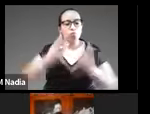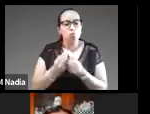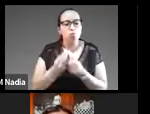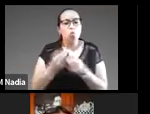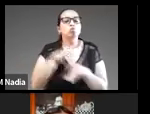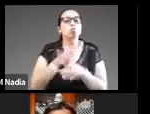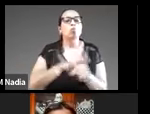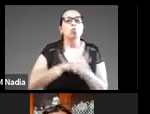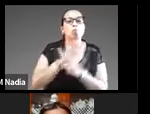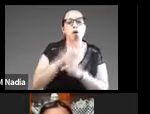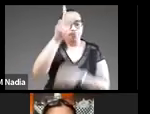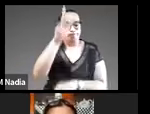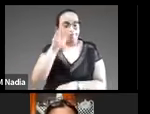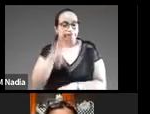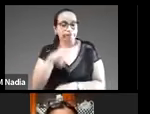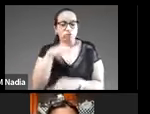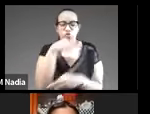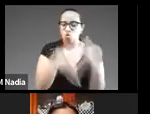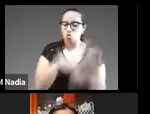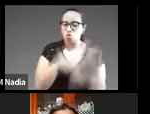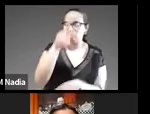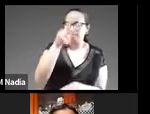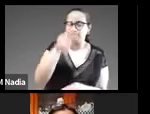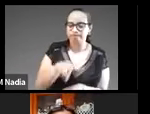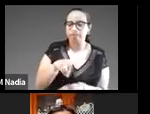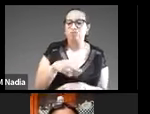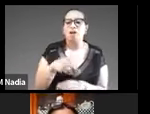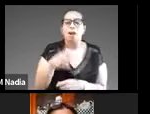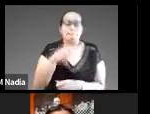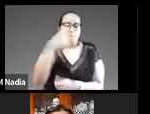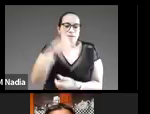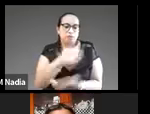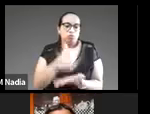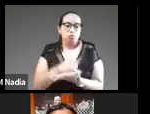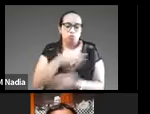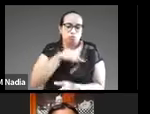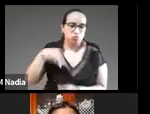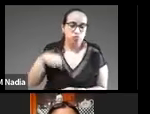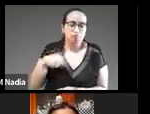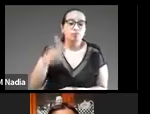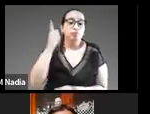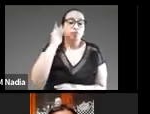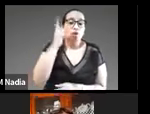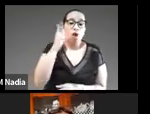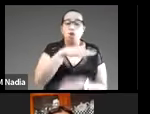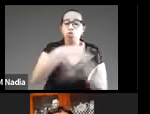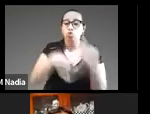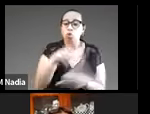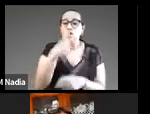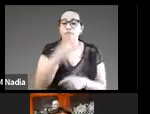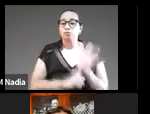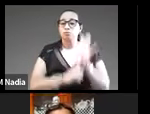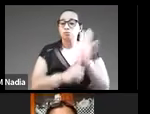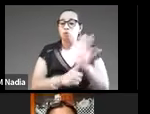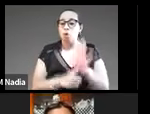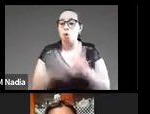realidades, todas las realidades que confluyen en nuestra ciudad, ¿no? Esperamos que todo lo presentado hoy, el día